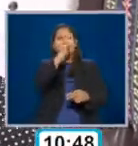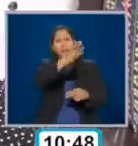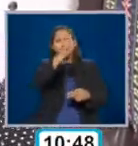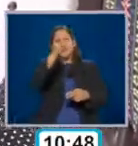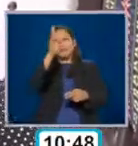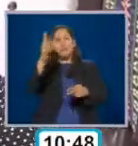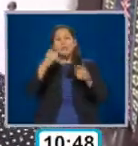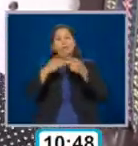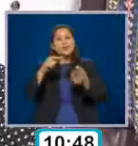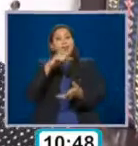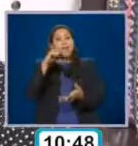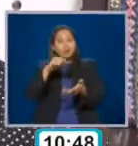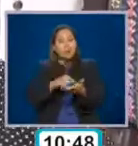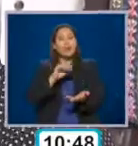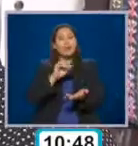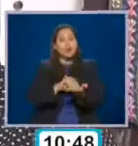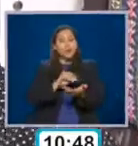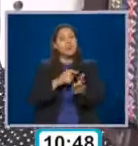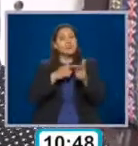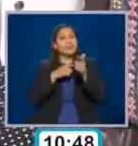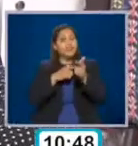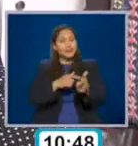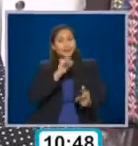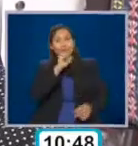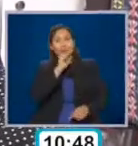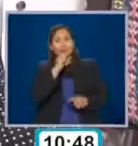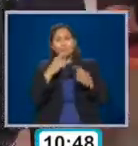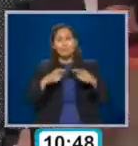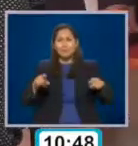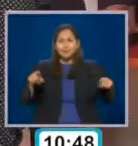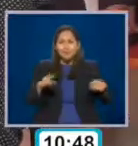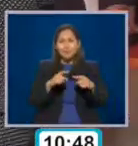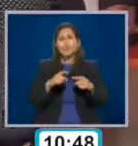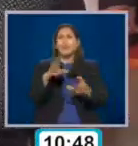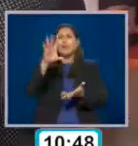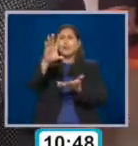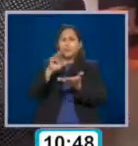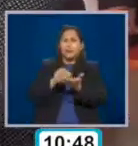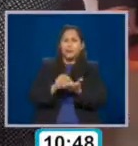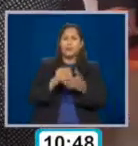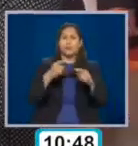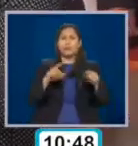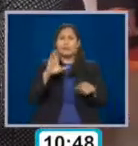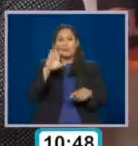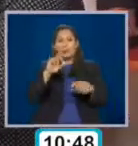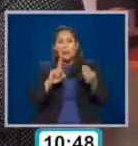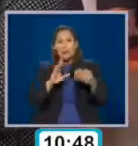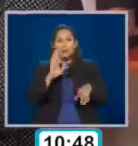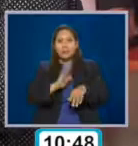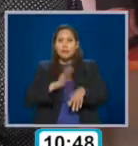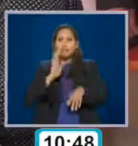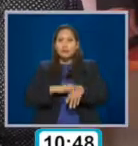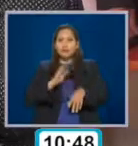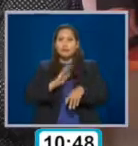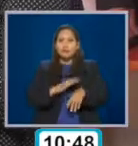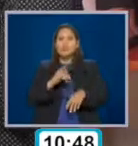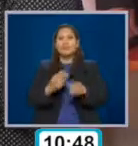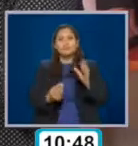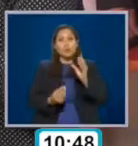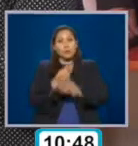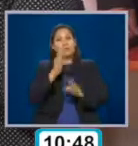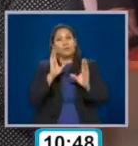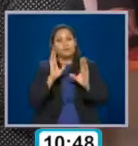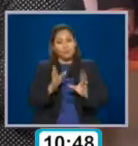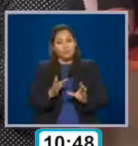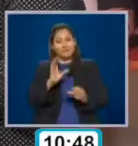muchísimos lugares y siguen con su buena música, con grandes covers, con discos y más discos. Discos nuevos, ya Así estamos